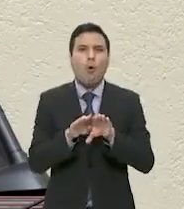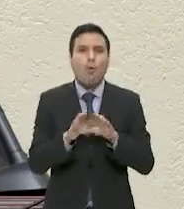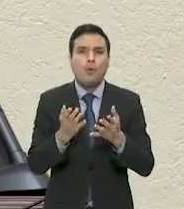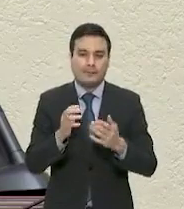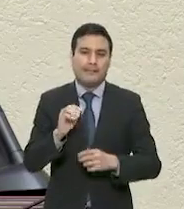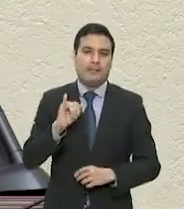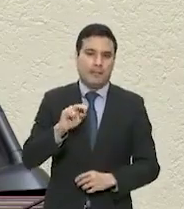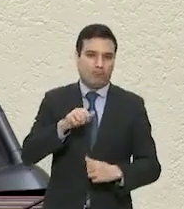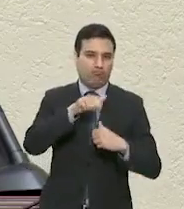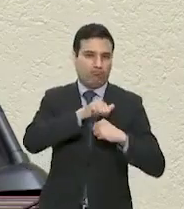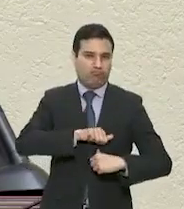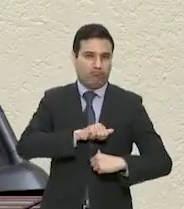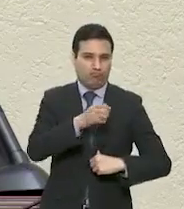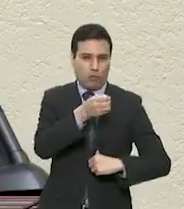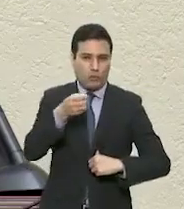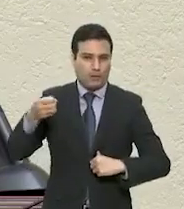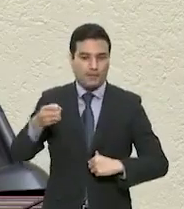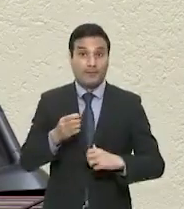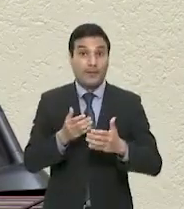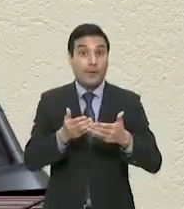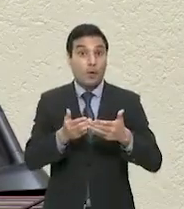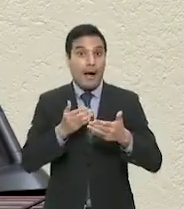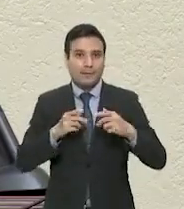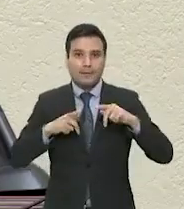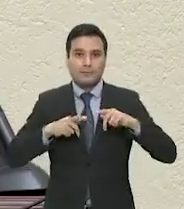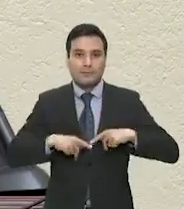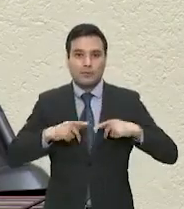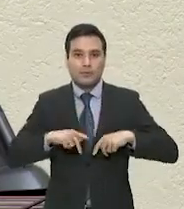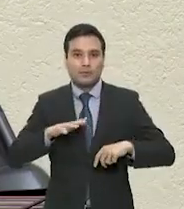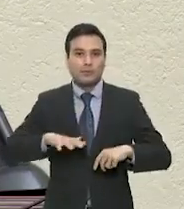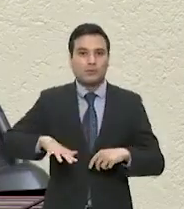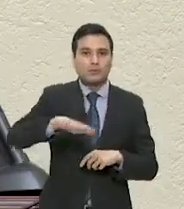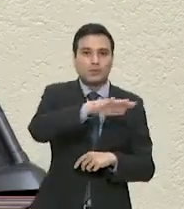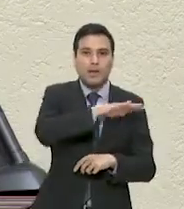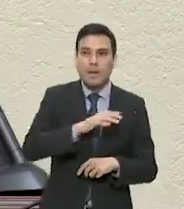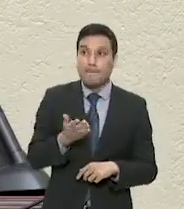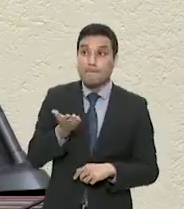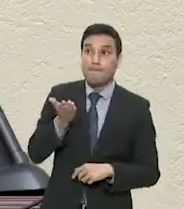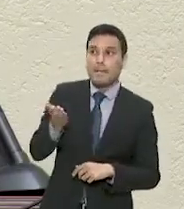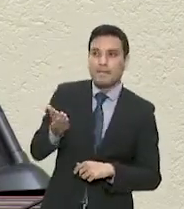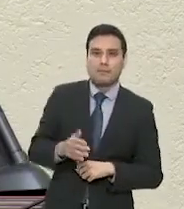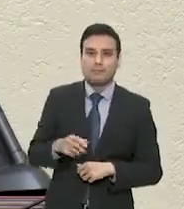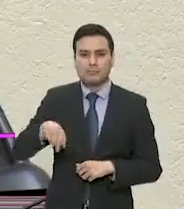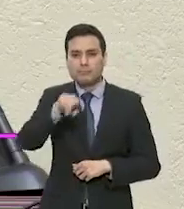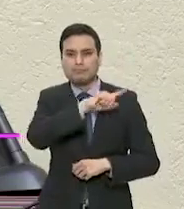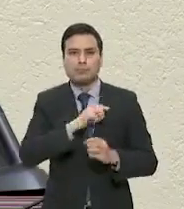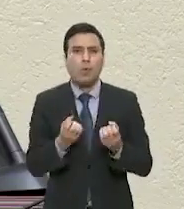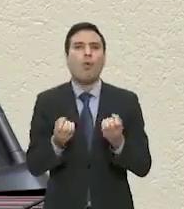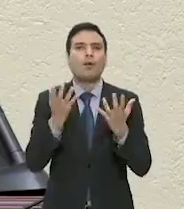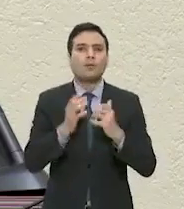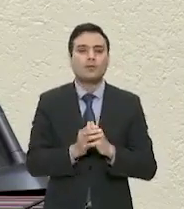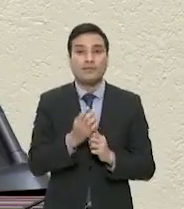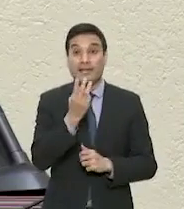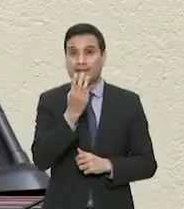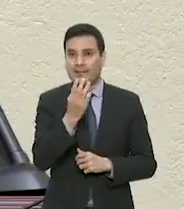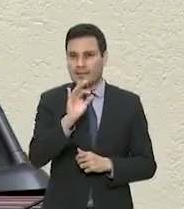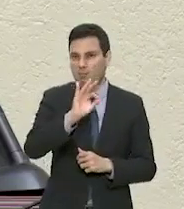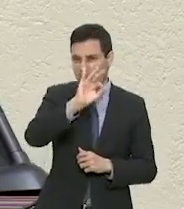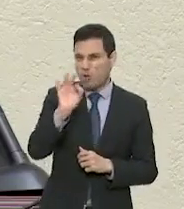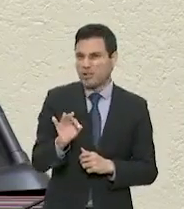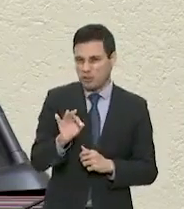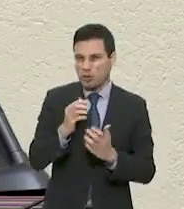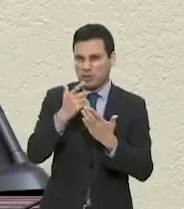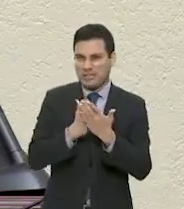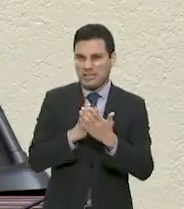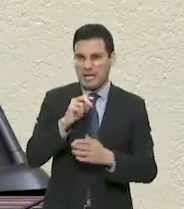electoral a petición de los ciudadanos y ciudadanas en un número equivalente al menos al 3% de los inscritos